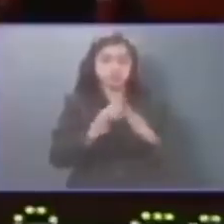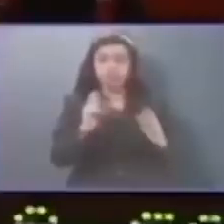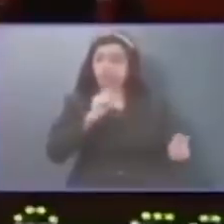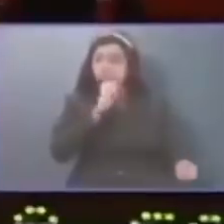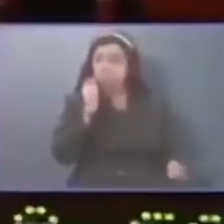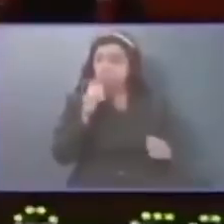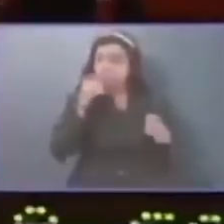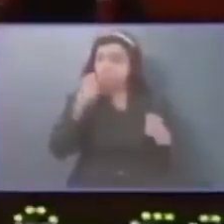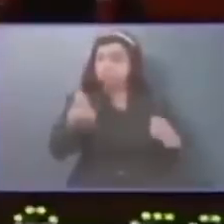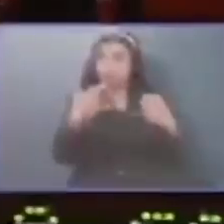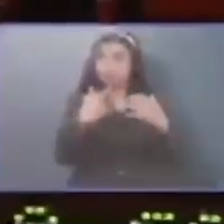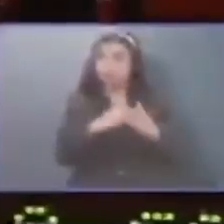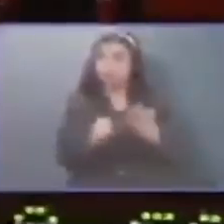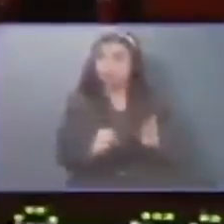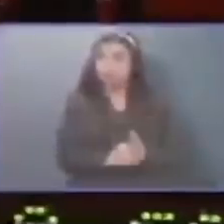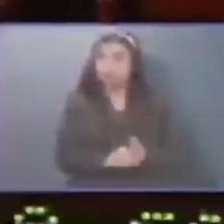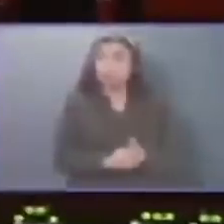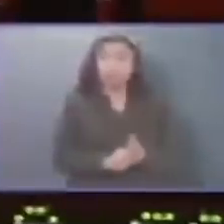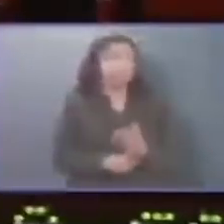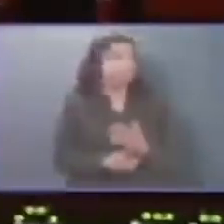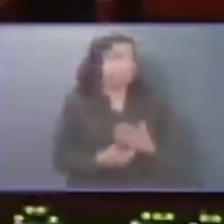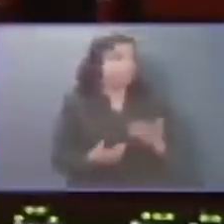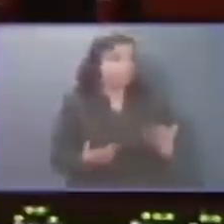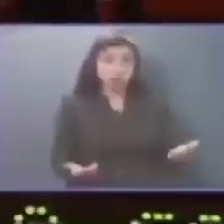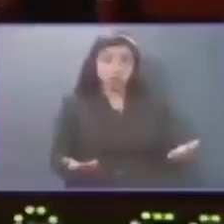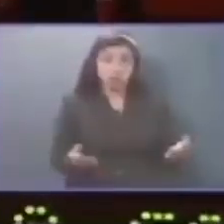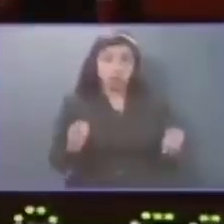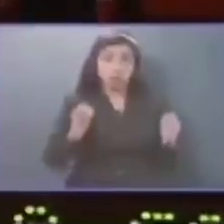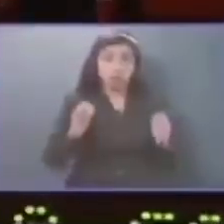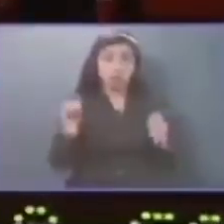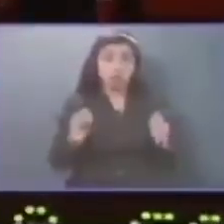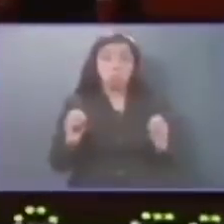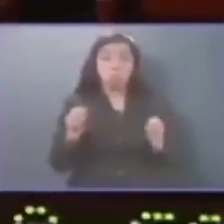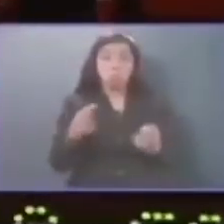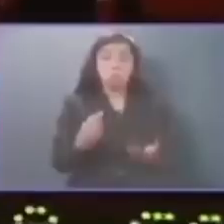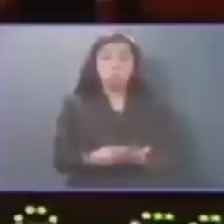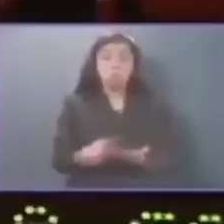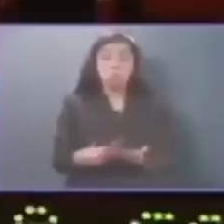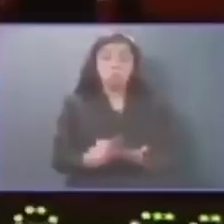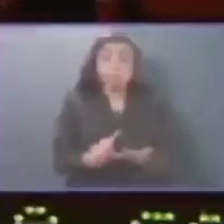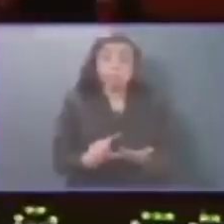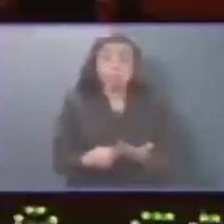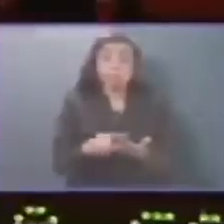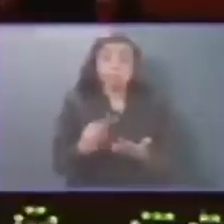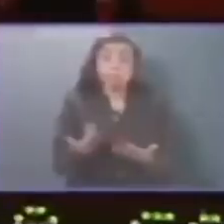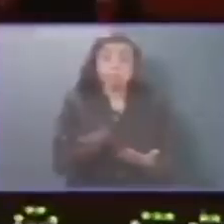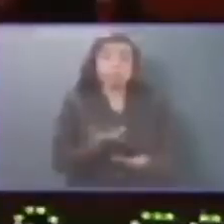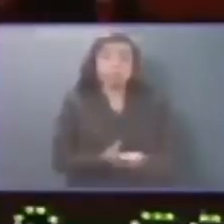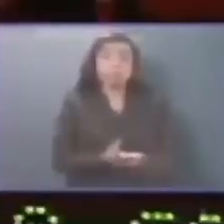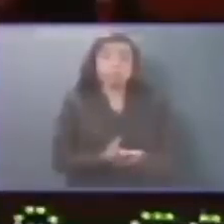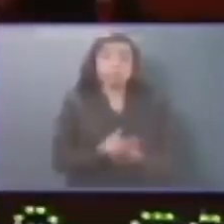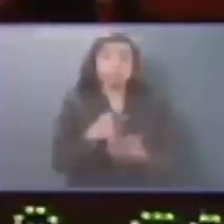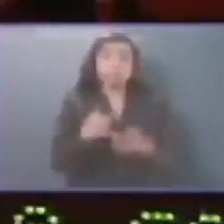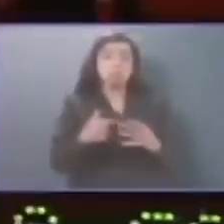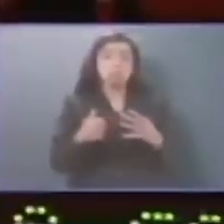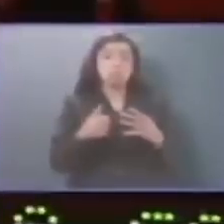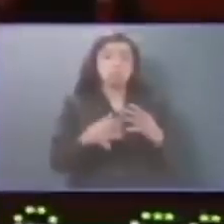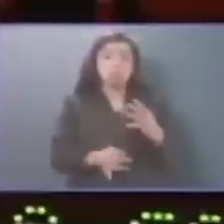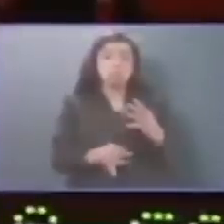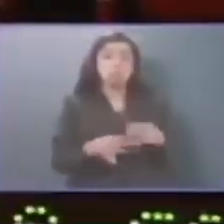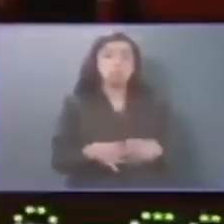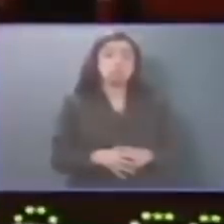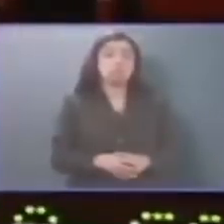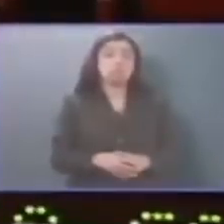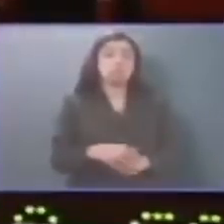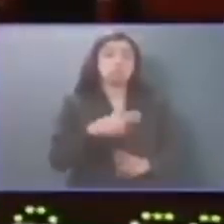este pleno legislativo y en el cual no discutieron el verdadero propósito de esta ley